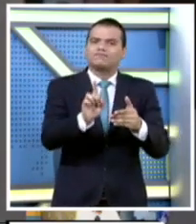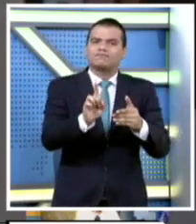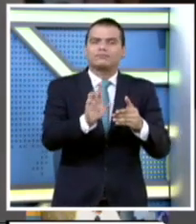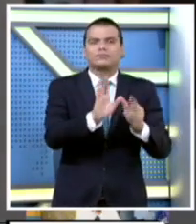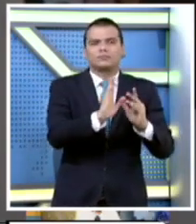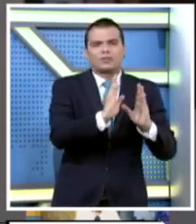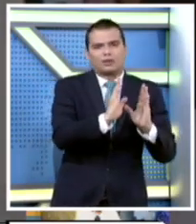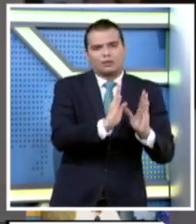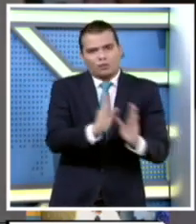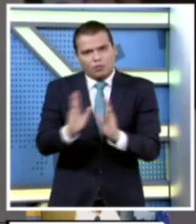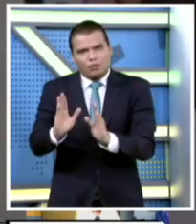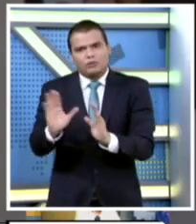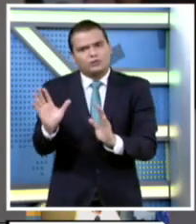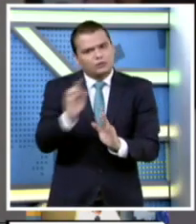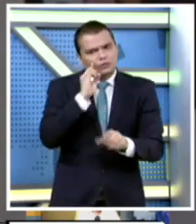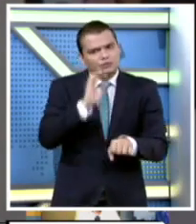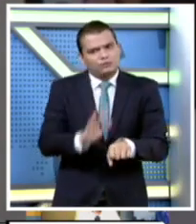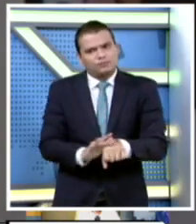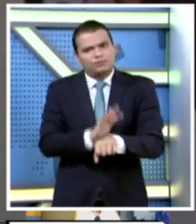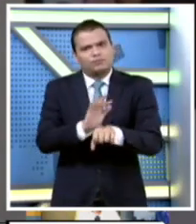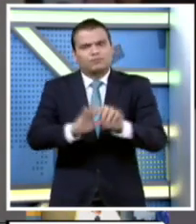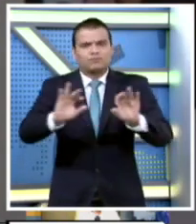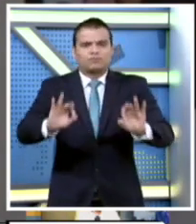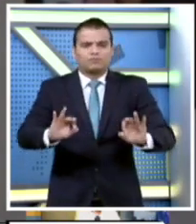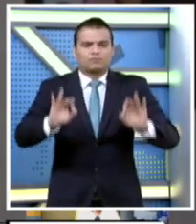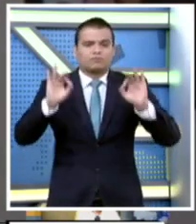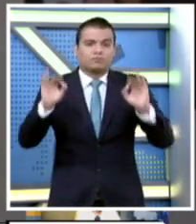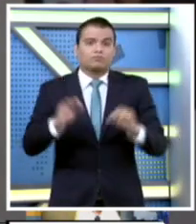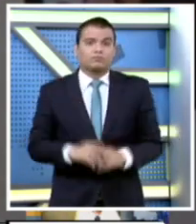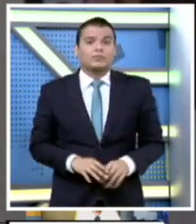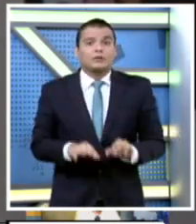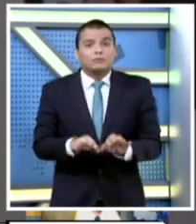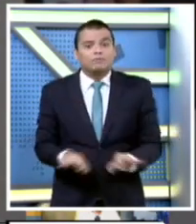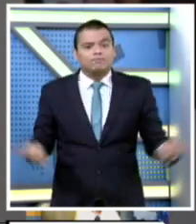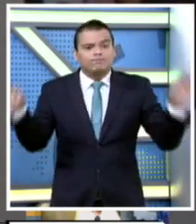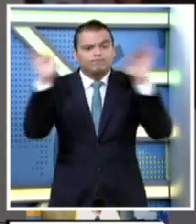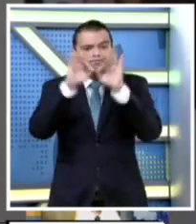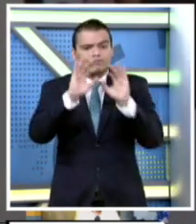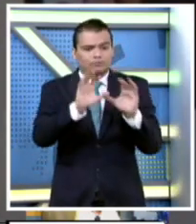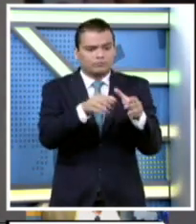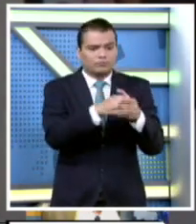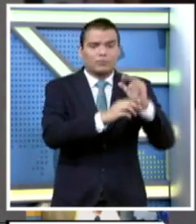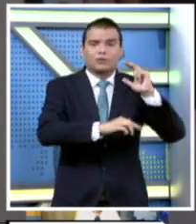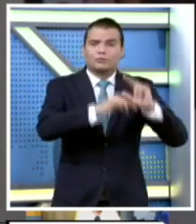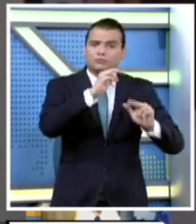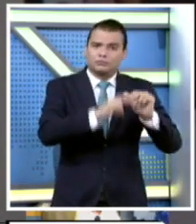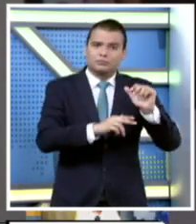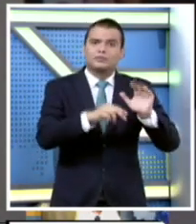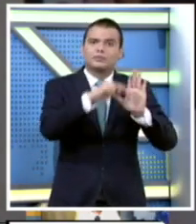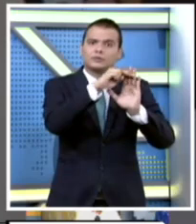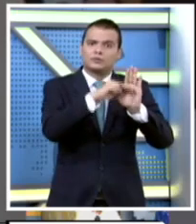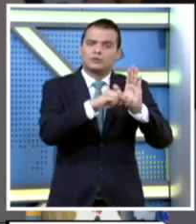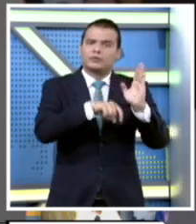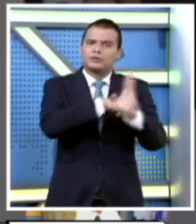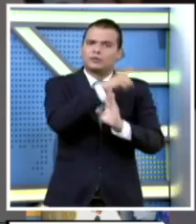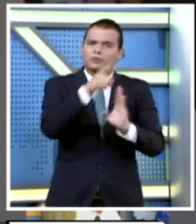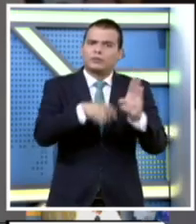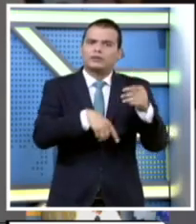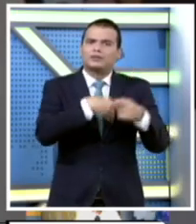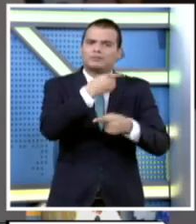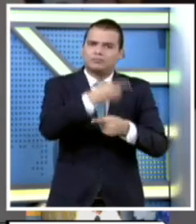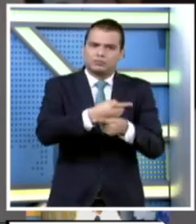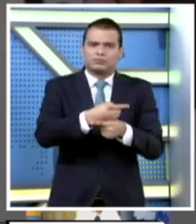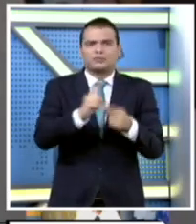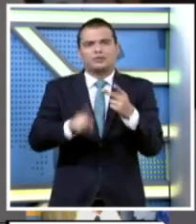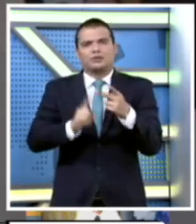con mucha conciencia ciudadana al respecto. Por eso la importancia de que la construcción cumpla un protocolo, la importancia de que